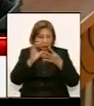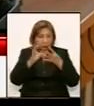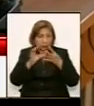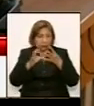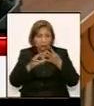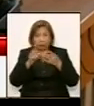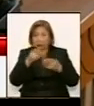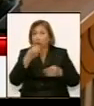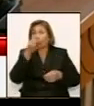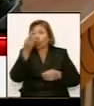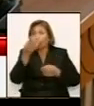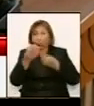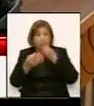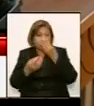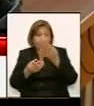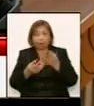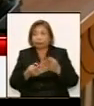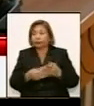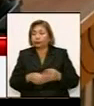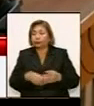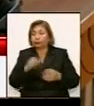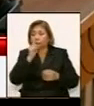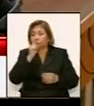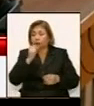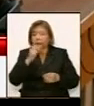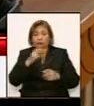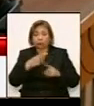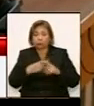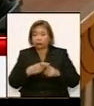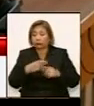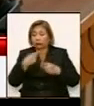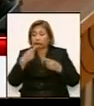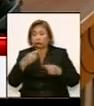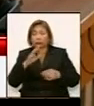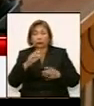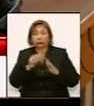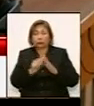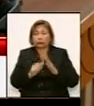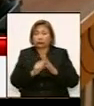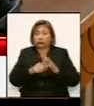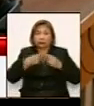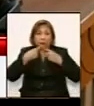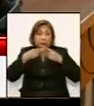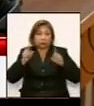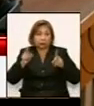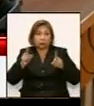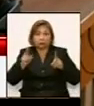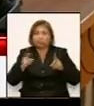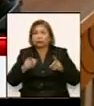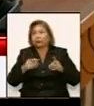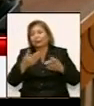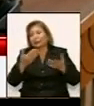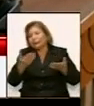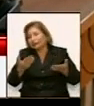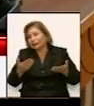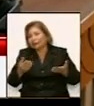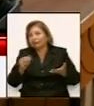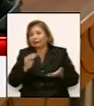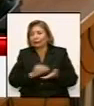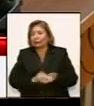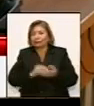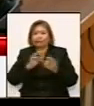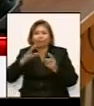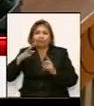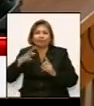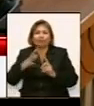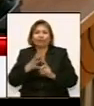y comentas, si tienes un activismo o eres periodista y comentas tu agenda de manera pública, eres mucho más